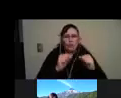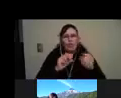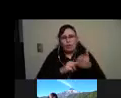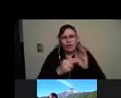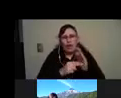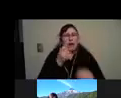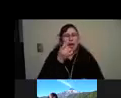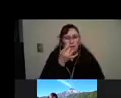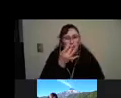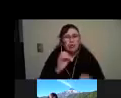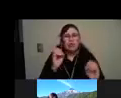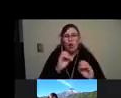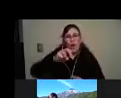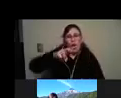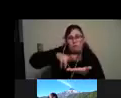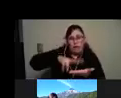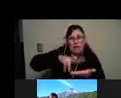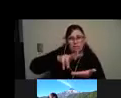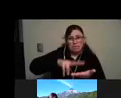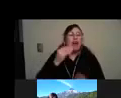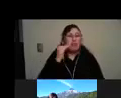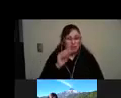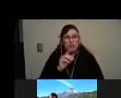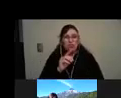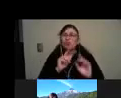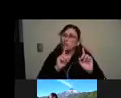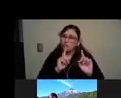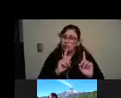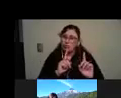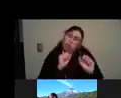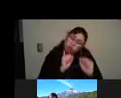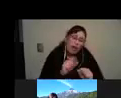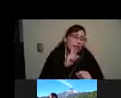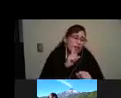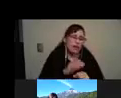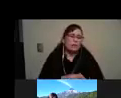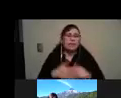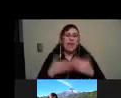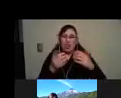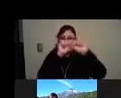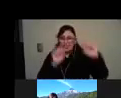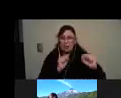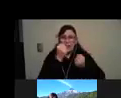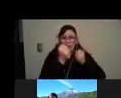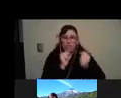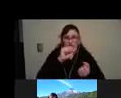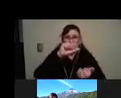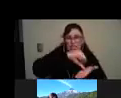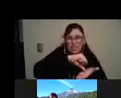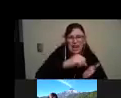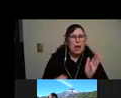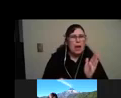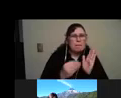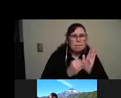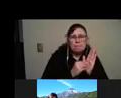por ejemplo, ¿ya? Eh, ¿Ya? Entonces, el sistema nervioso central es mucho más lábil, ¿cierto? Las fibras